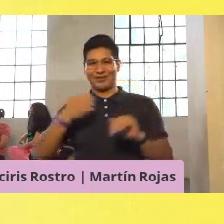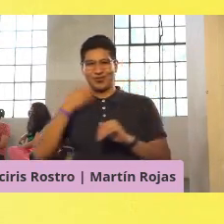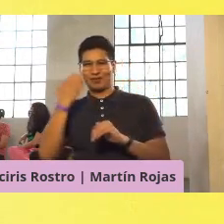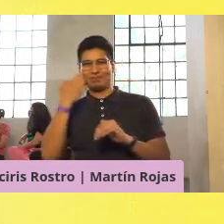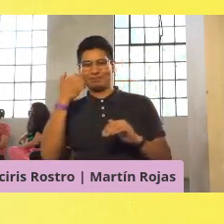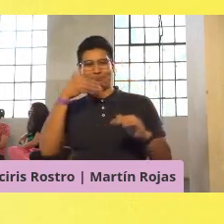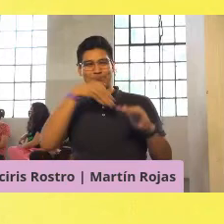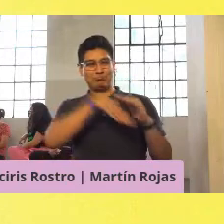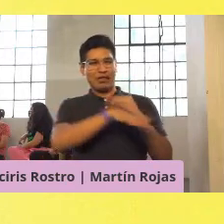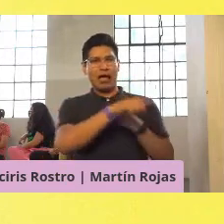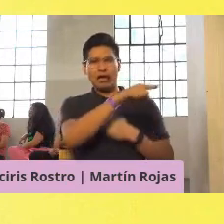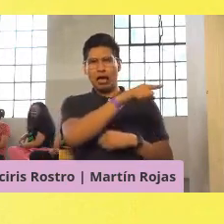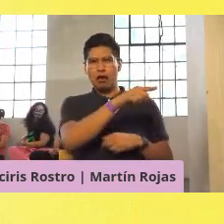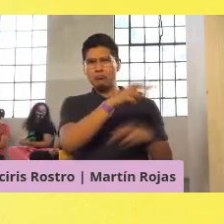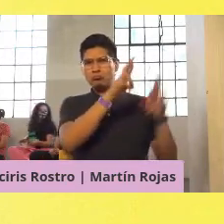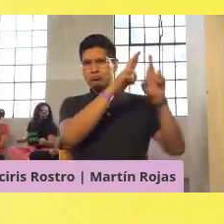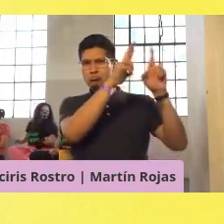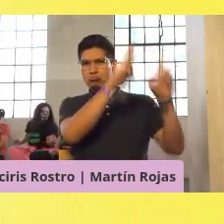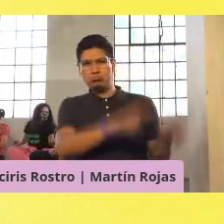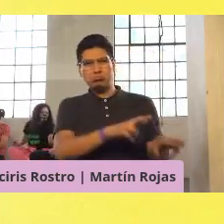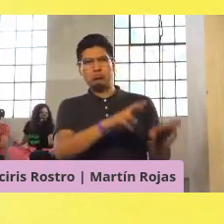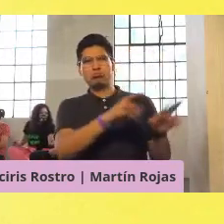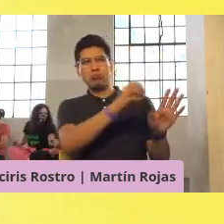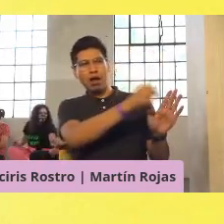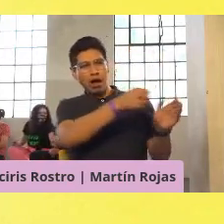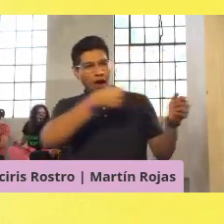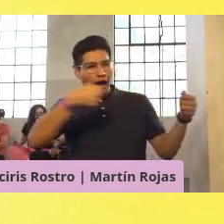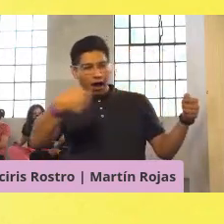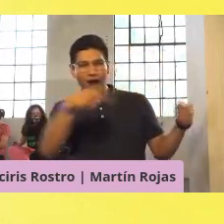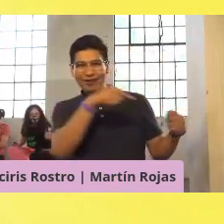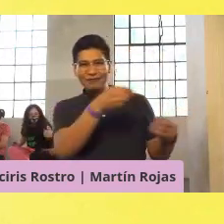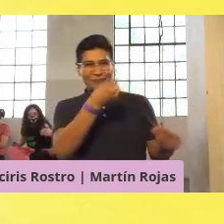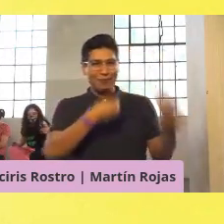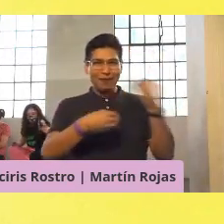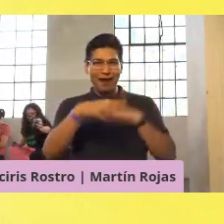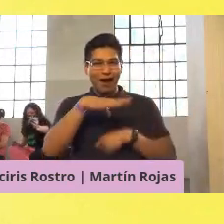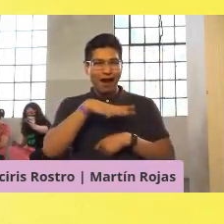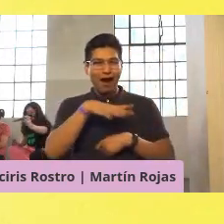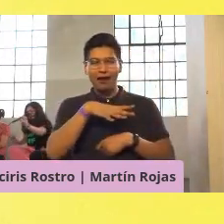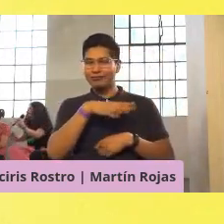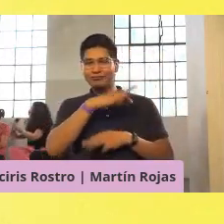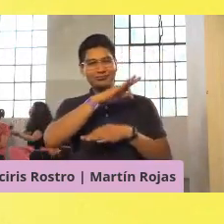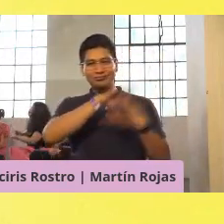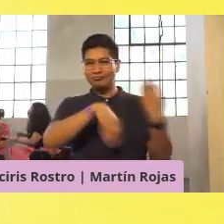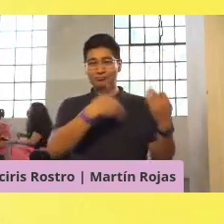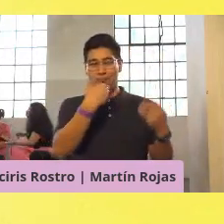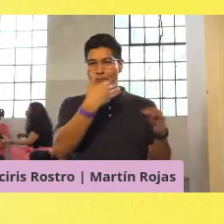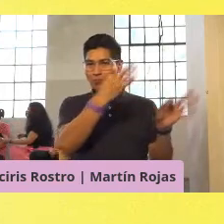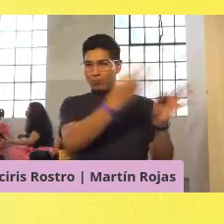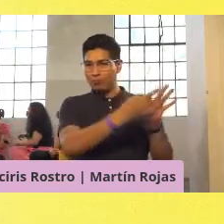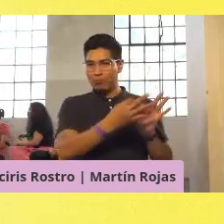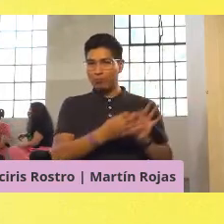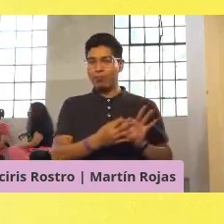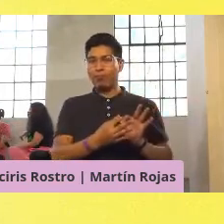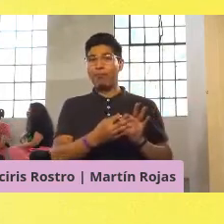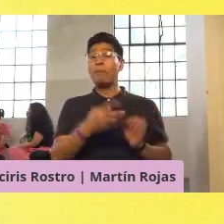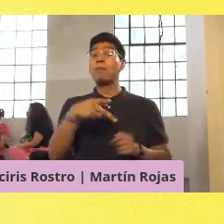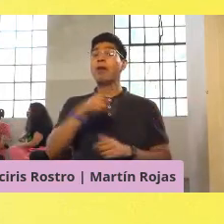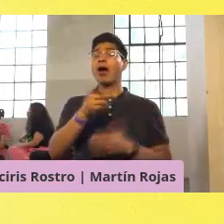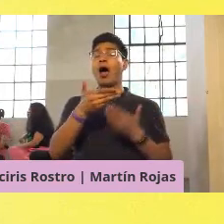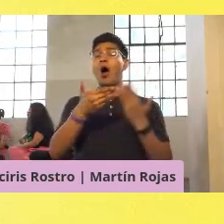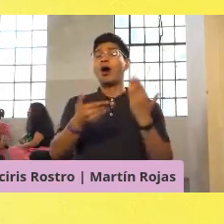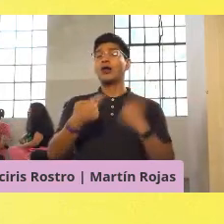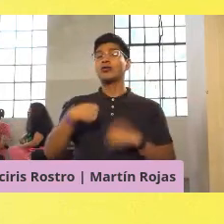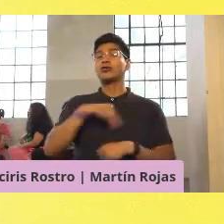hay comida en el refri, hay cosas hechas, todo. Y no, o sea, hacemos como activistas, como